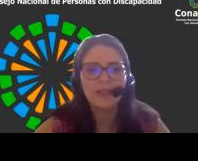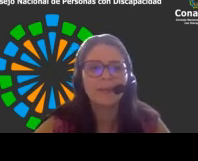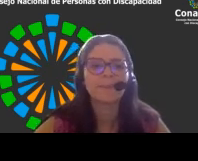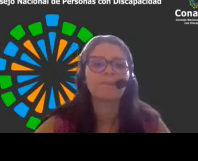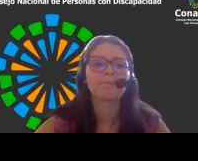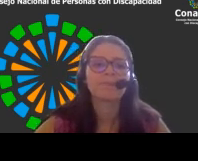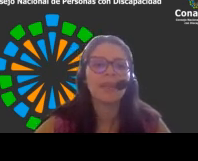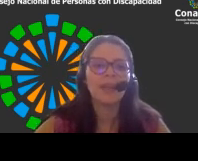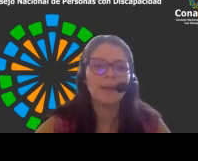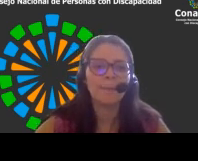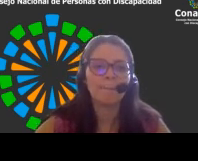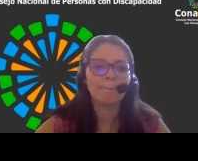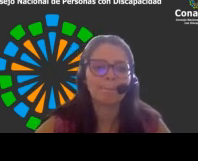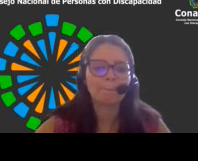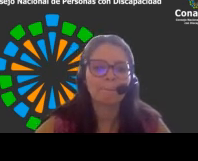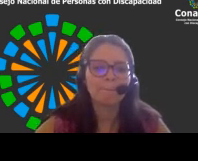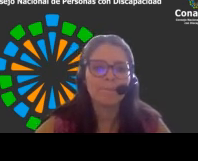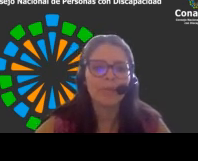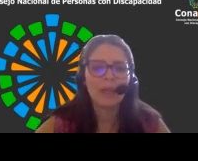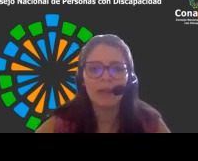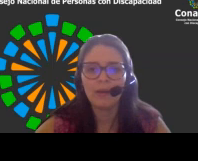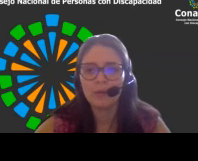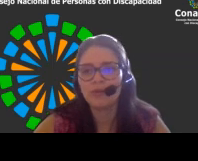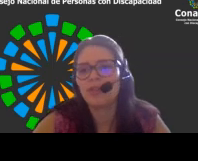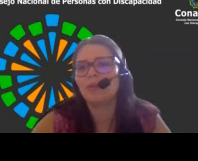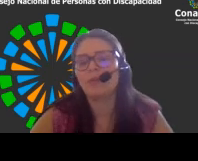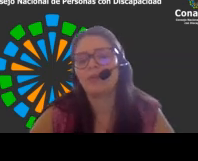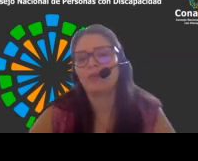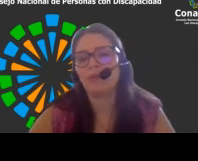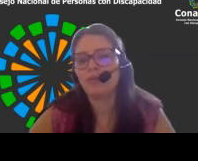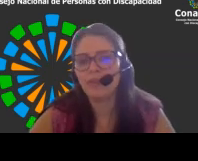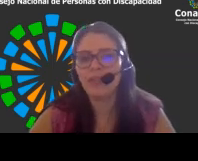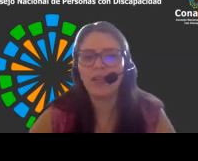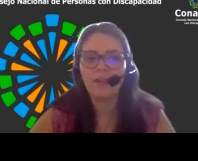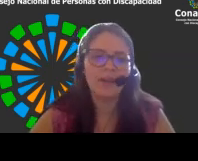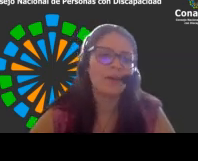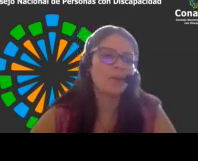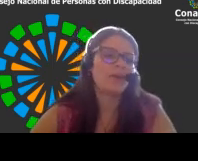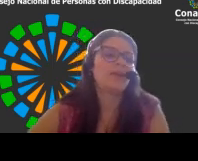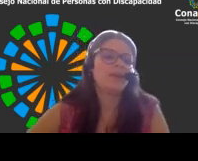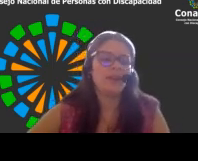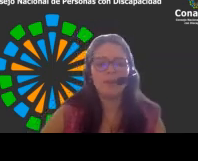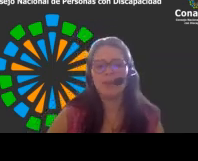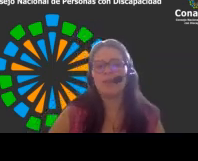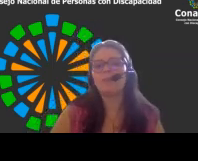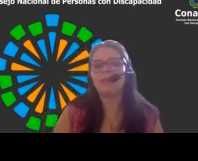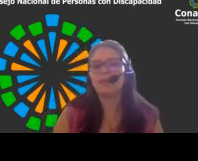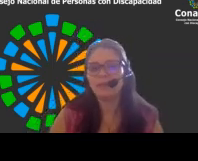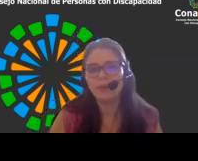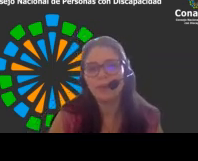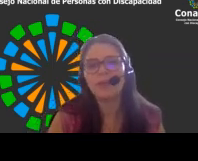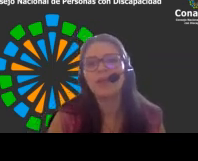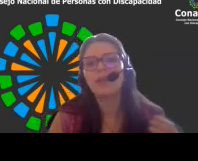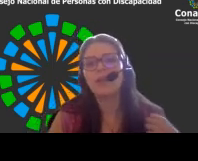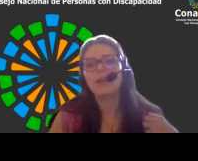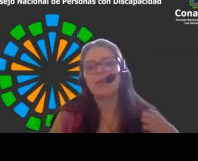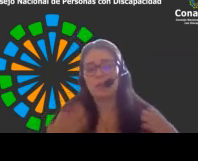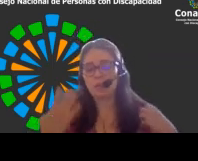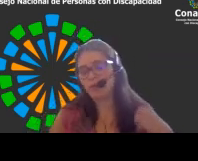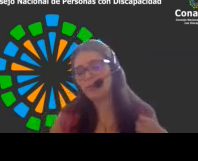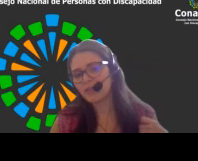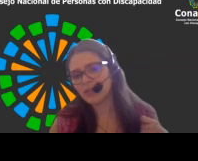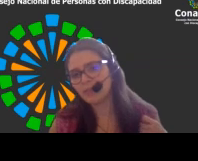cotidiana que incluso si nuestro negocio tiene que ver con el tema de alimentación